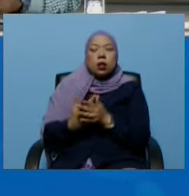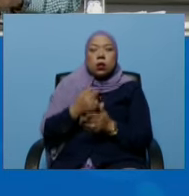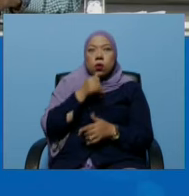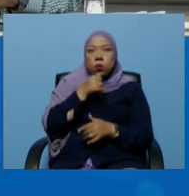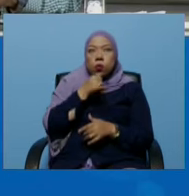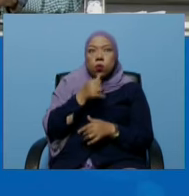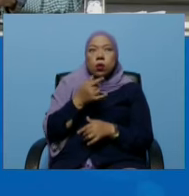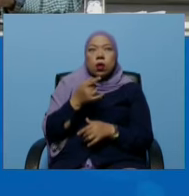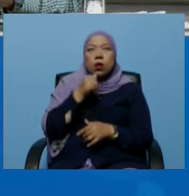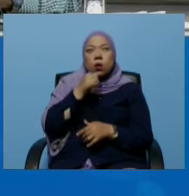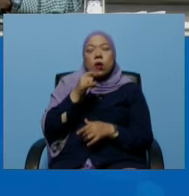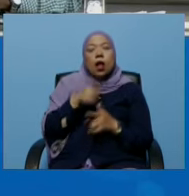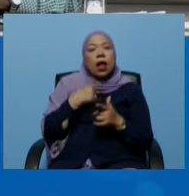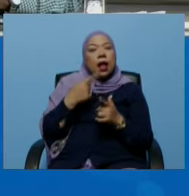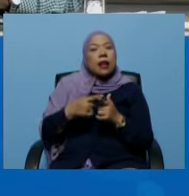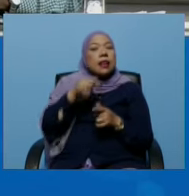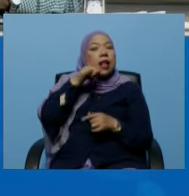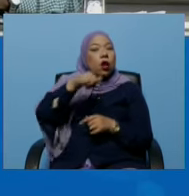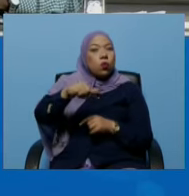Y te anuncio entonces,